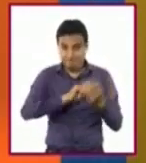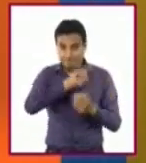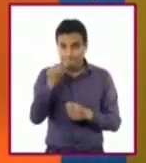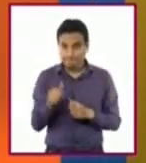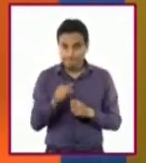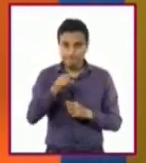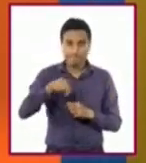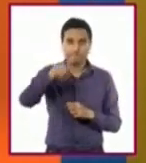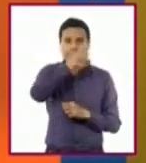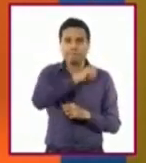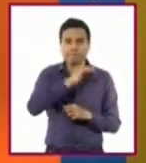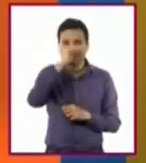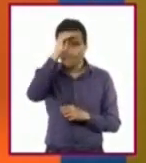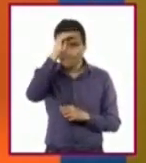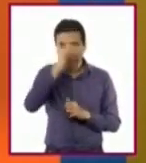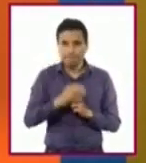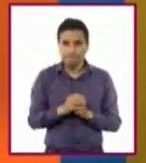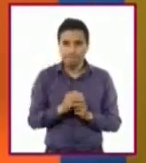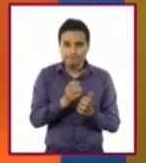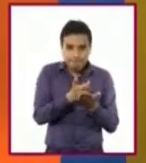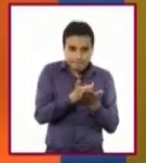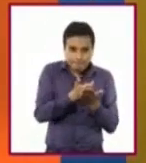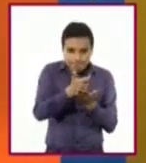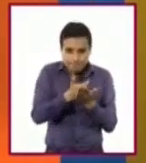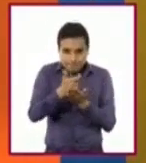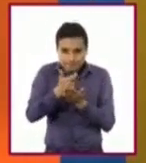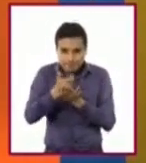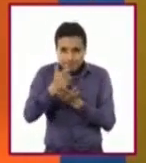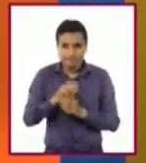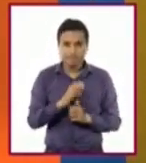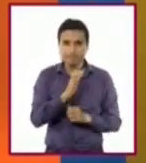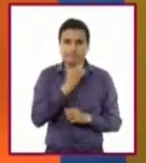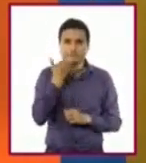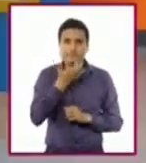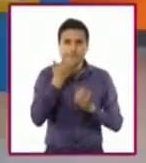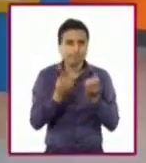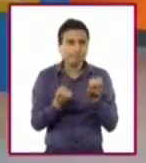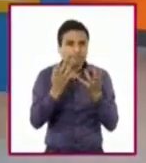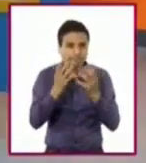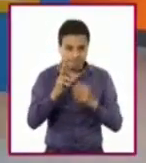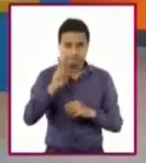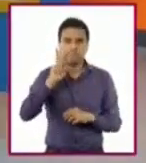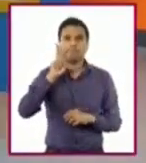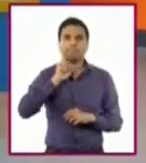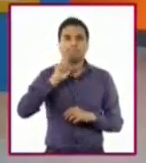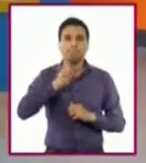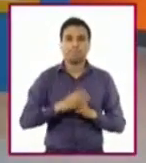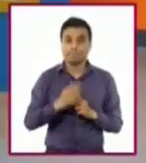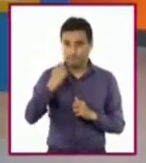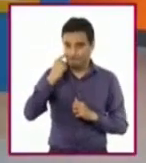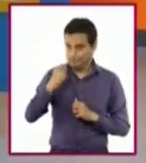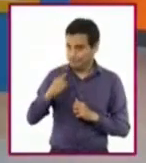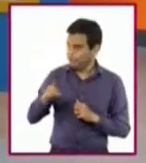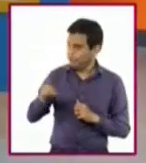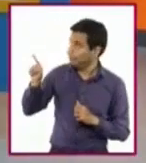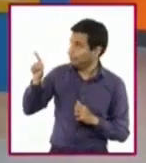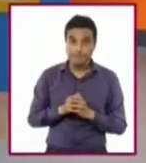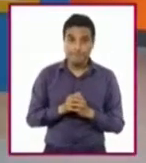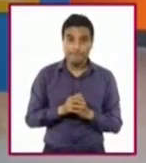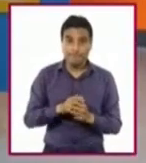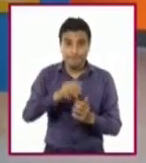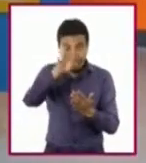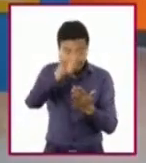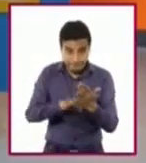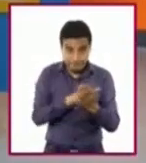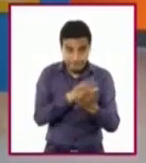cuál es el sueldo más representativo del conjunto de datos en la tabla se encuentra el nombre de